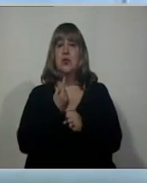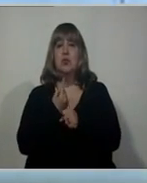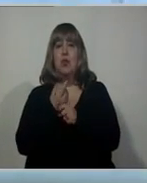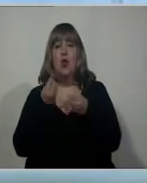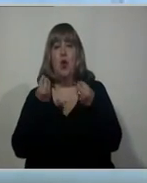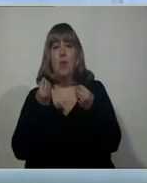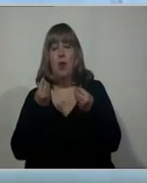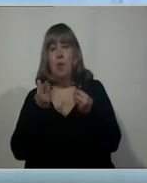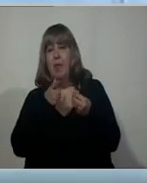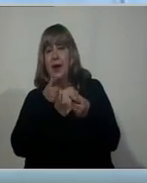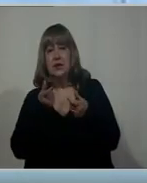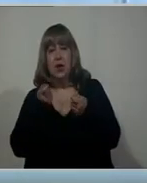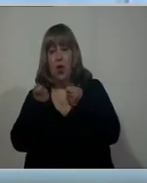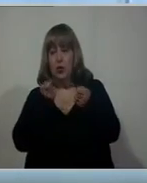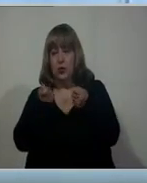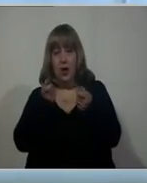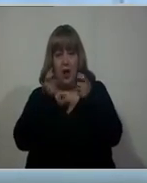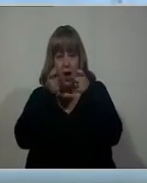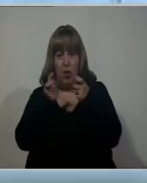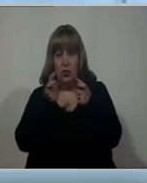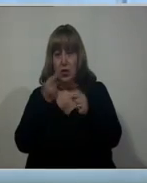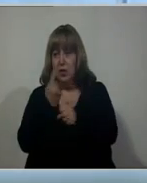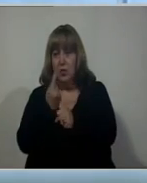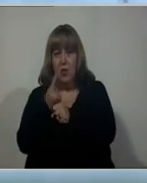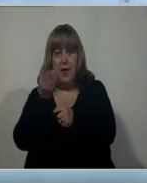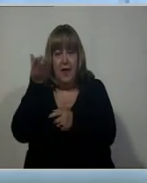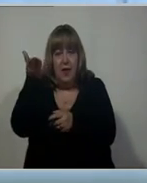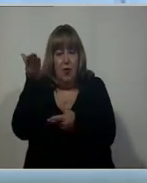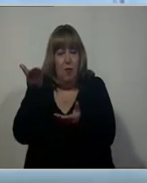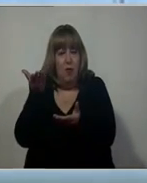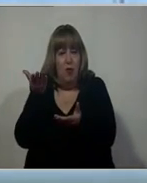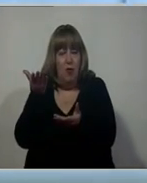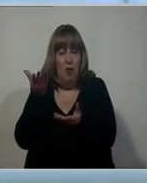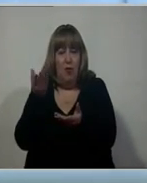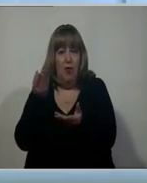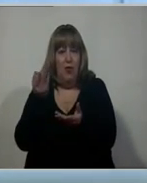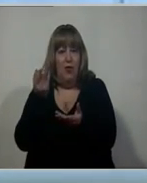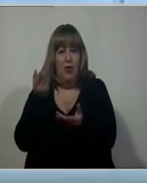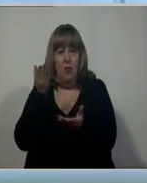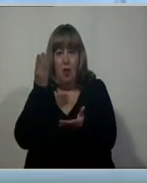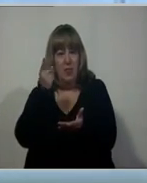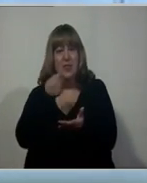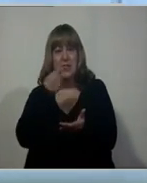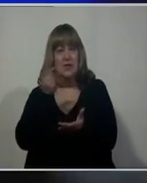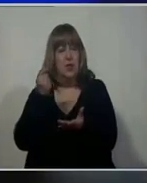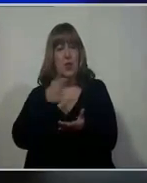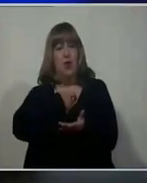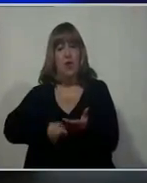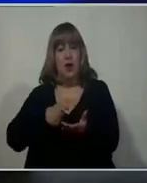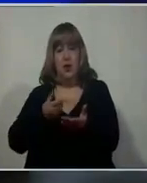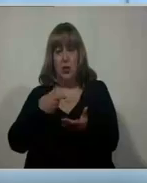la situación da por hecho un fracaso no porque realmente lo determina de esa manera